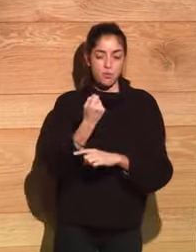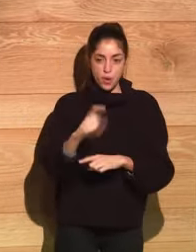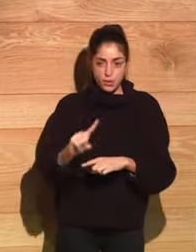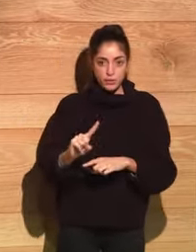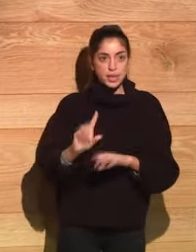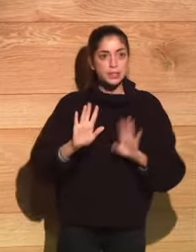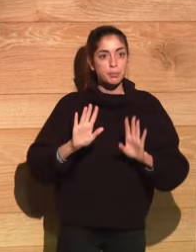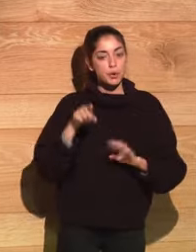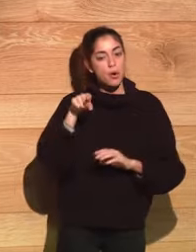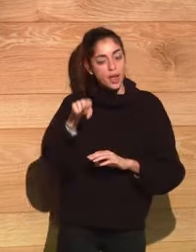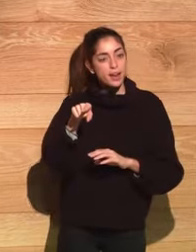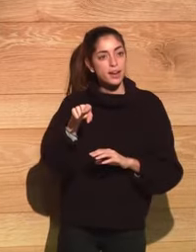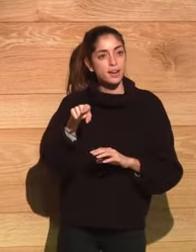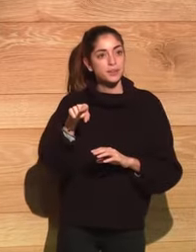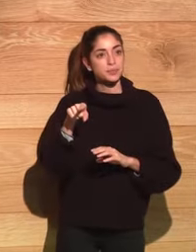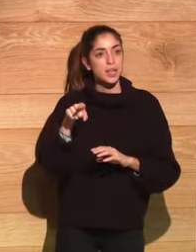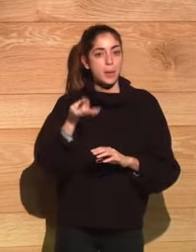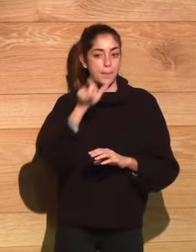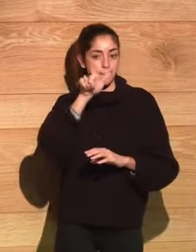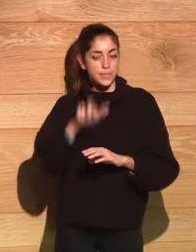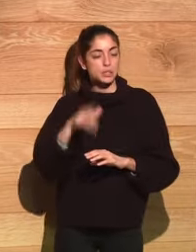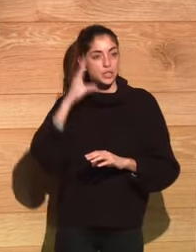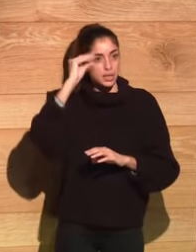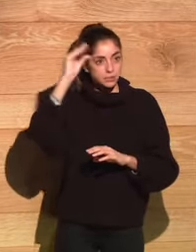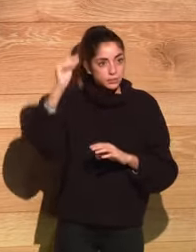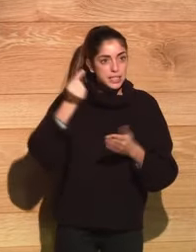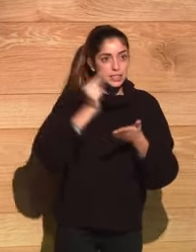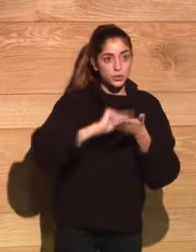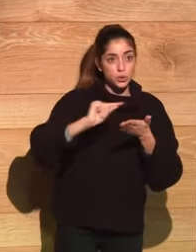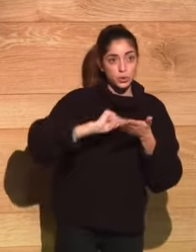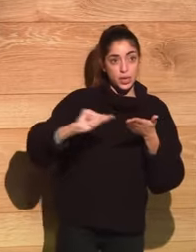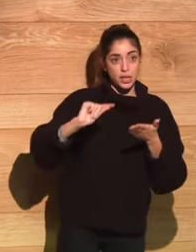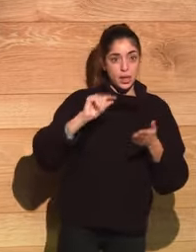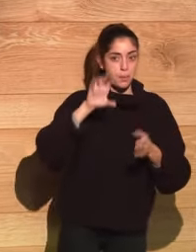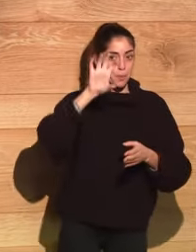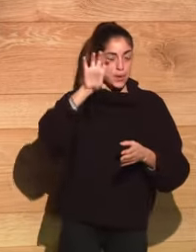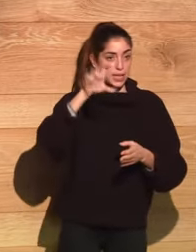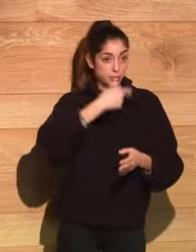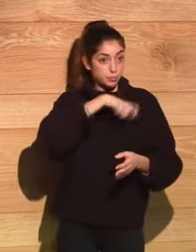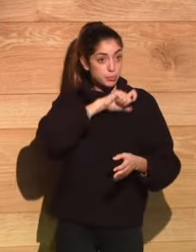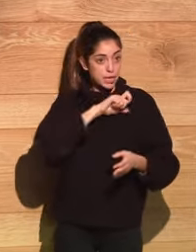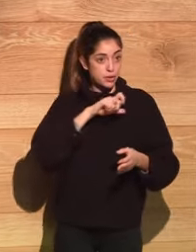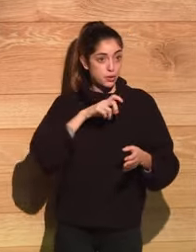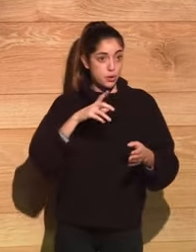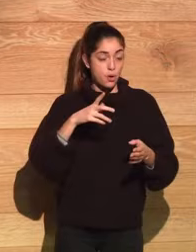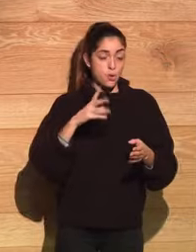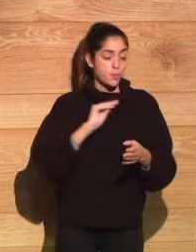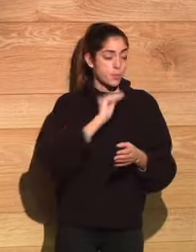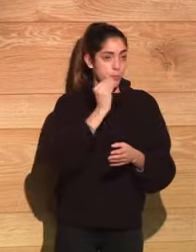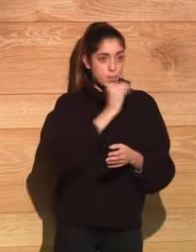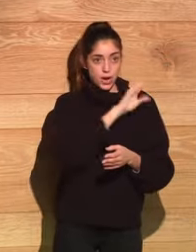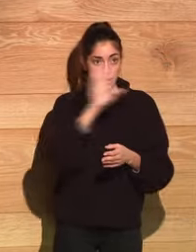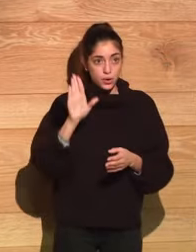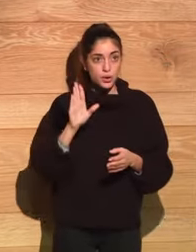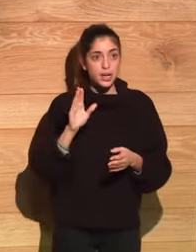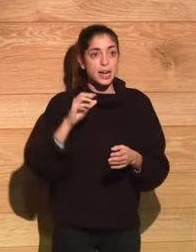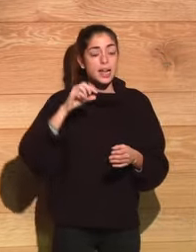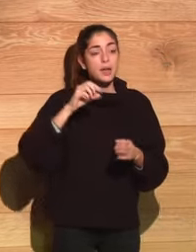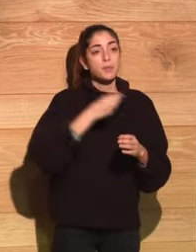Alejandro es uno de los pues intelectuales, escritores más importantes de nuestro país, Premio Nadal, Premio